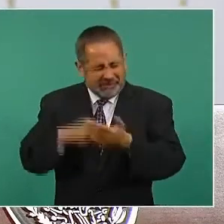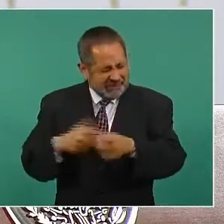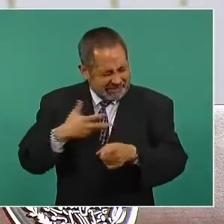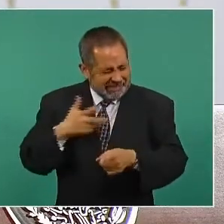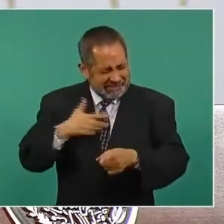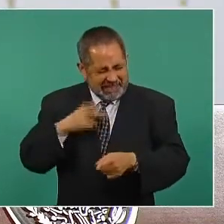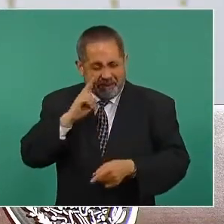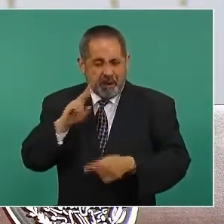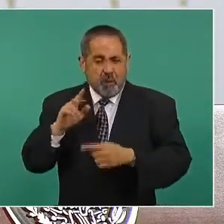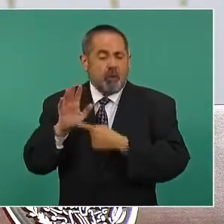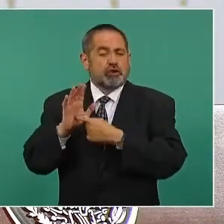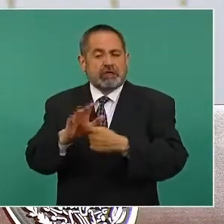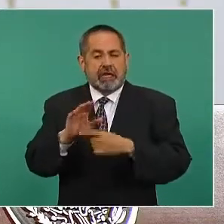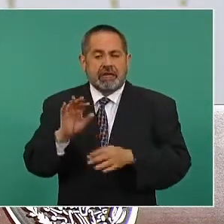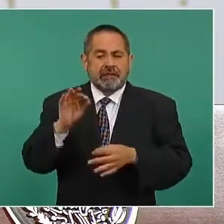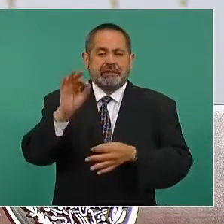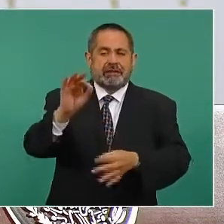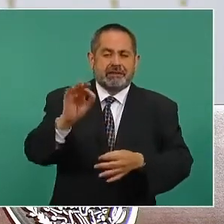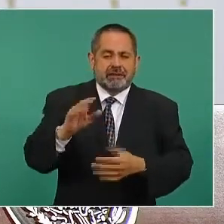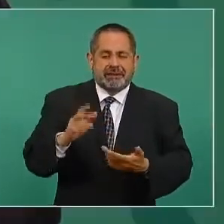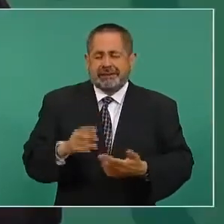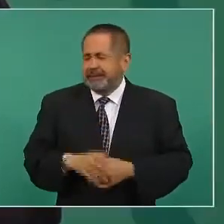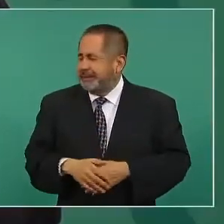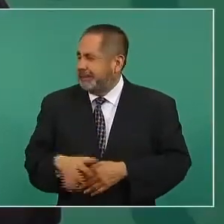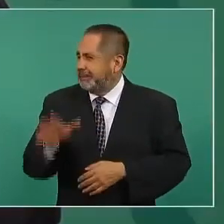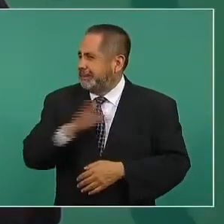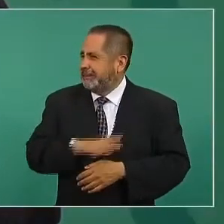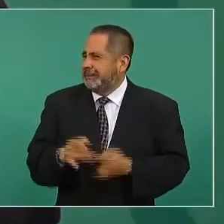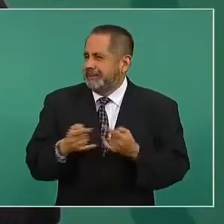tener, porque es histórico.